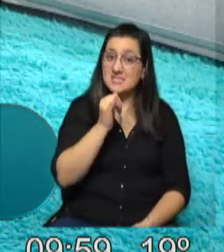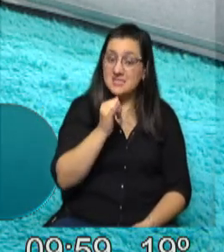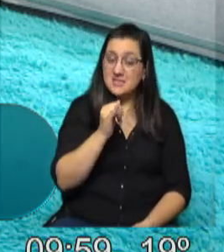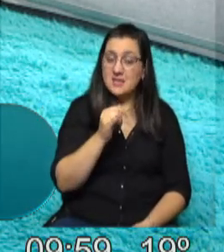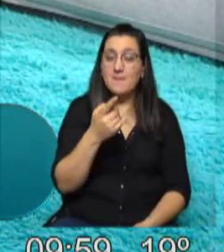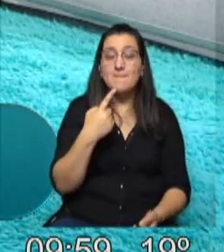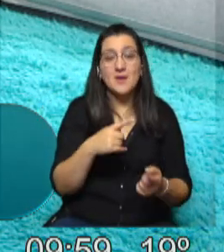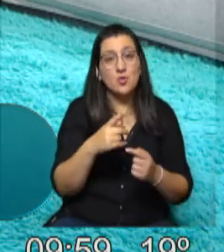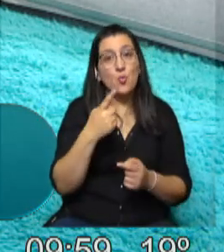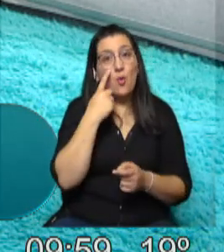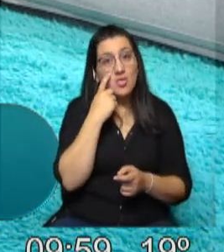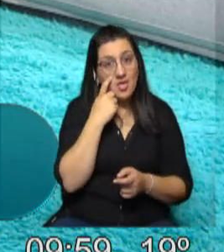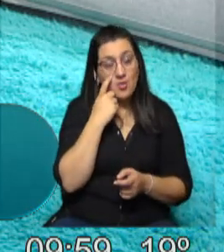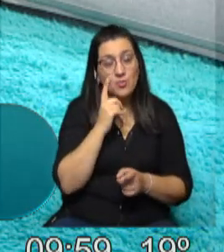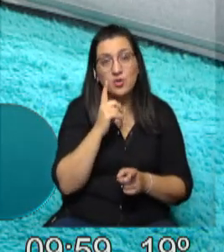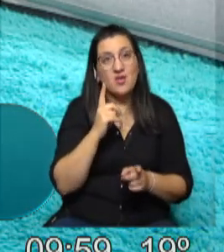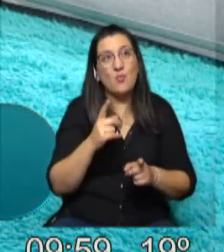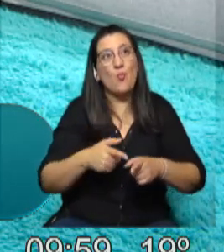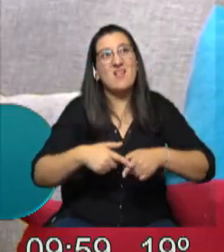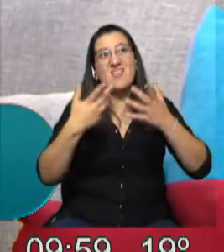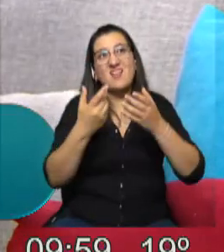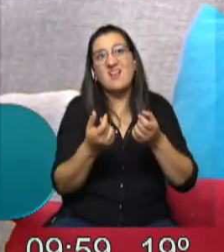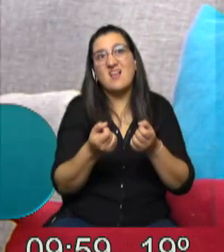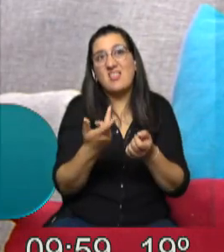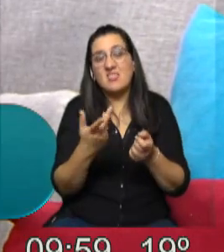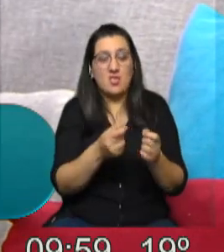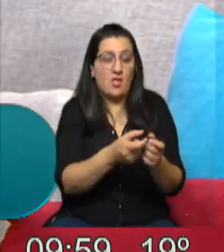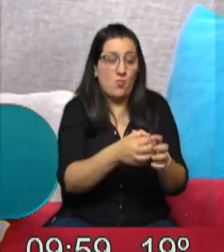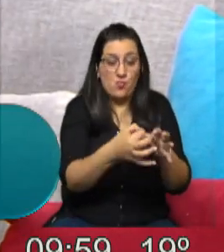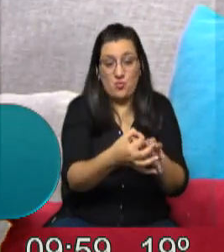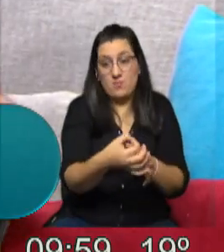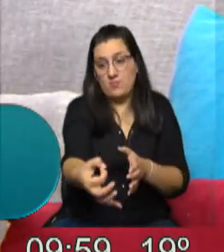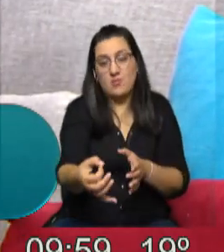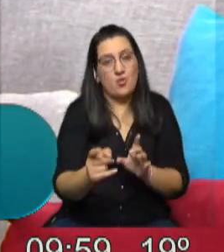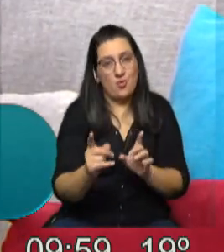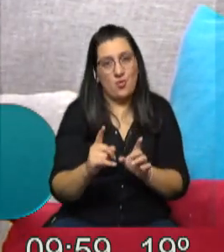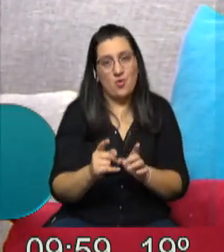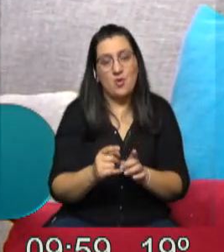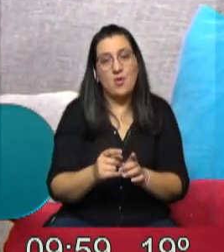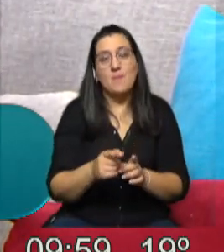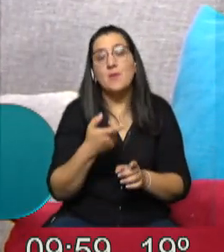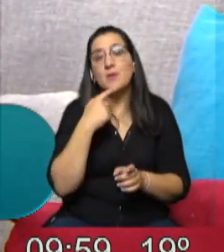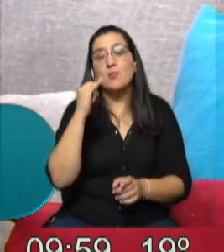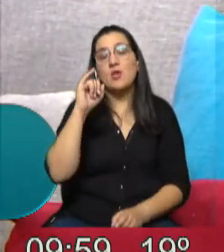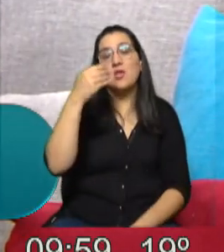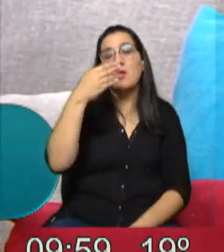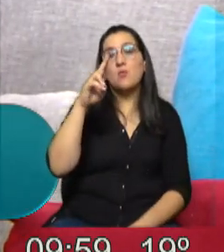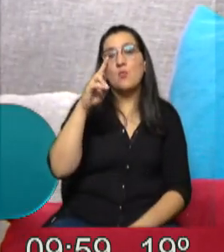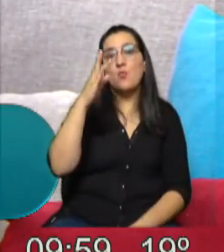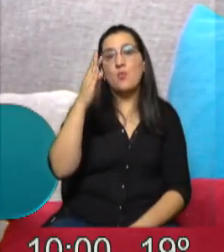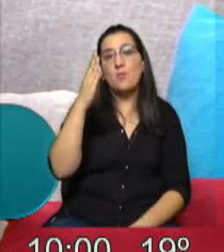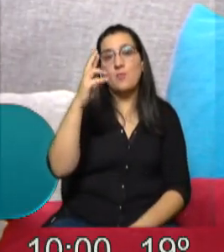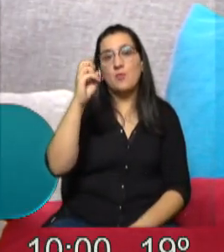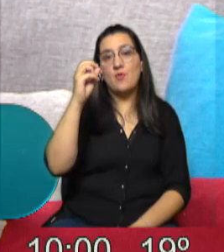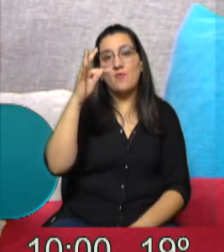dosis adecuada sí se puede porque es dipirona. Pero el ibuprofeno también. Un perro de 15 kilos que come un cuarto de una pastilla de 600, nosotros utilizamos